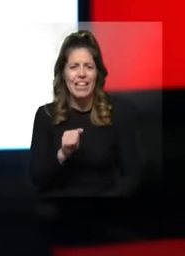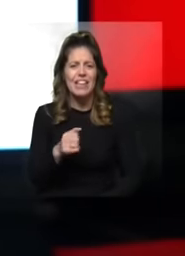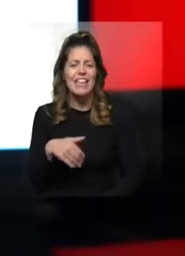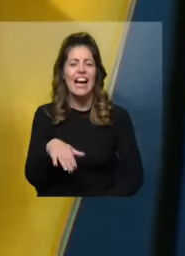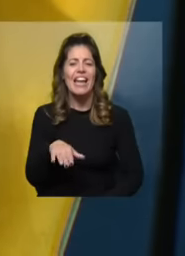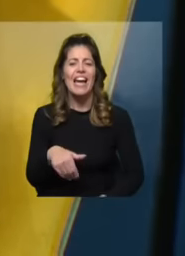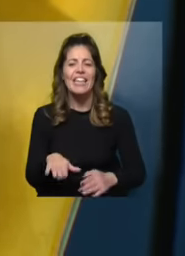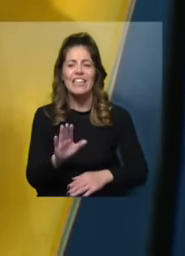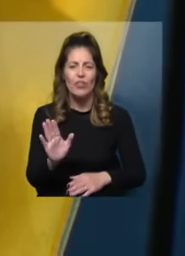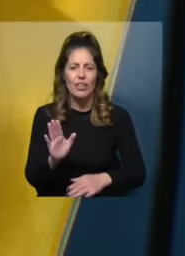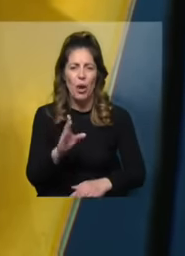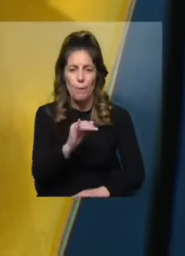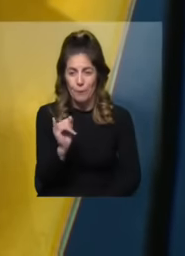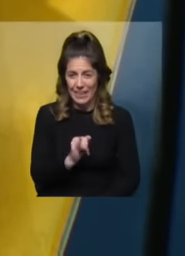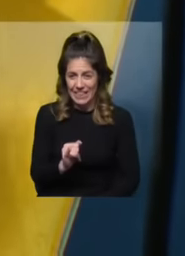así. Piris era